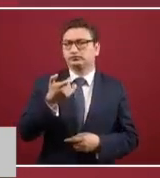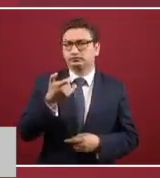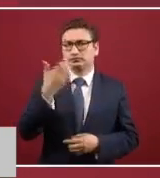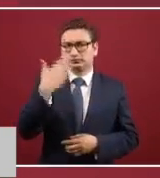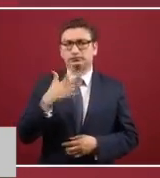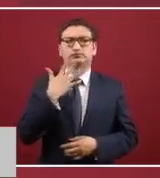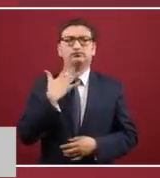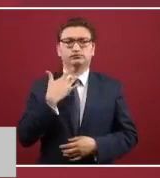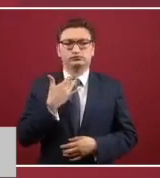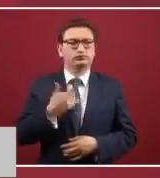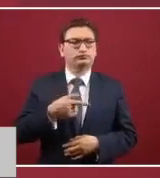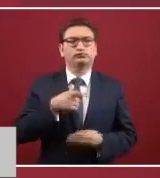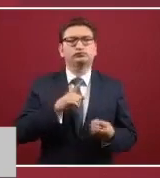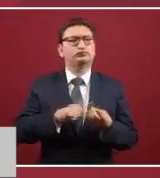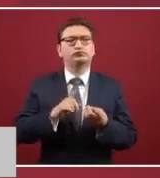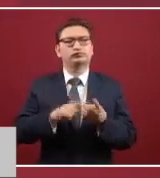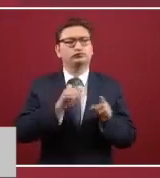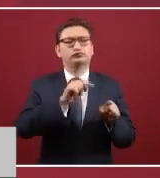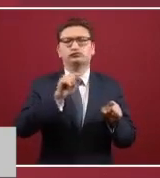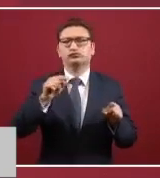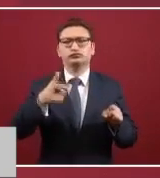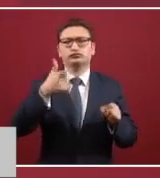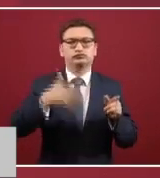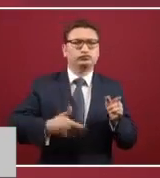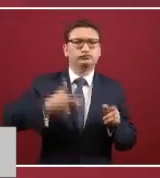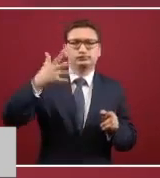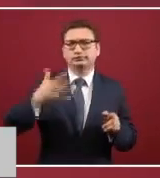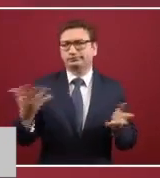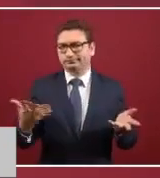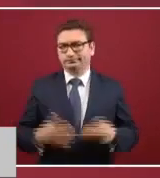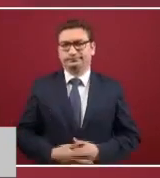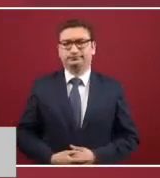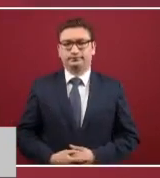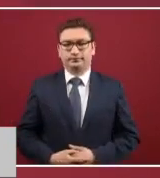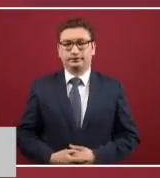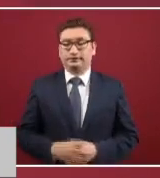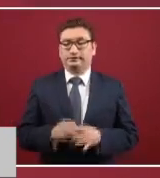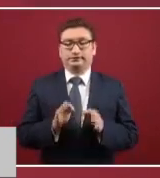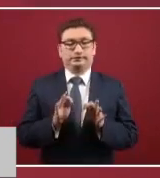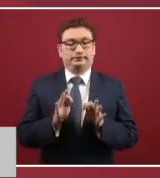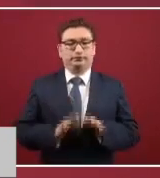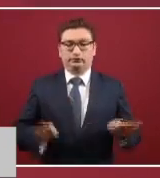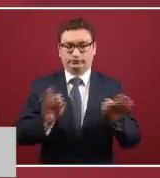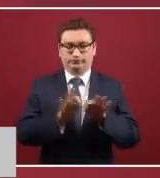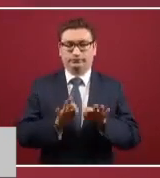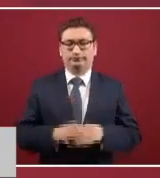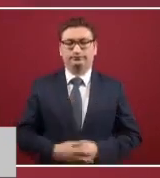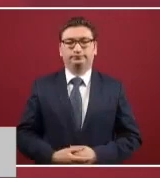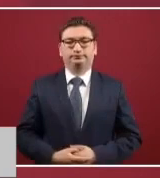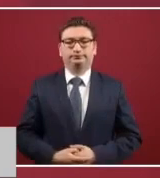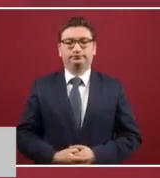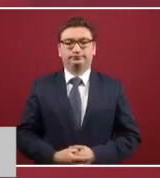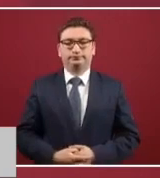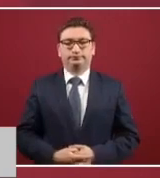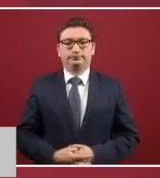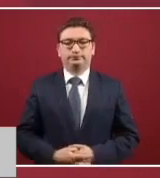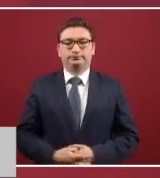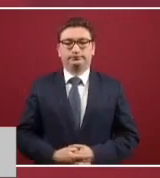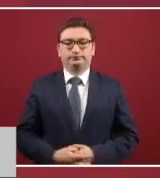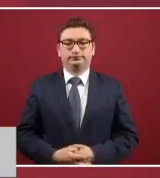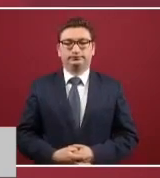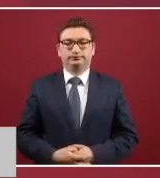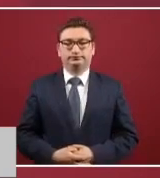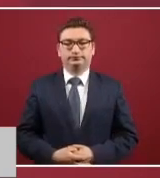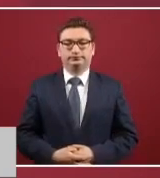Se termina con las prácticas neoliberales que disminuyó la matrícula en la educación pública con un intento de privatizar la educación en el país. El gobierno